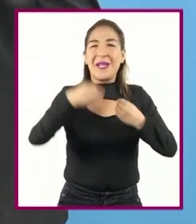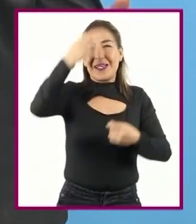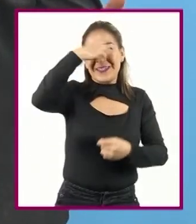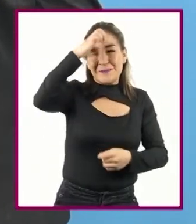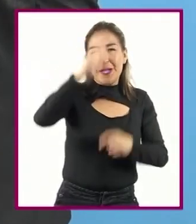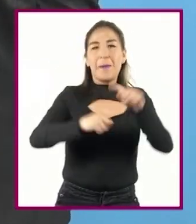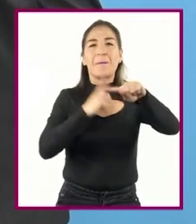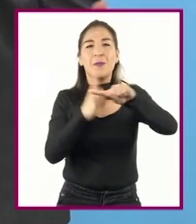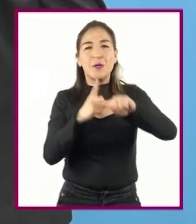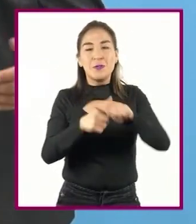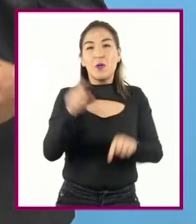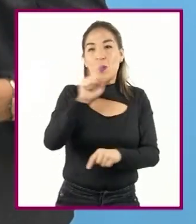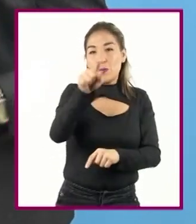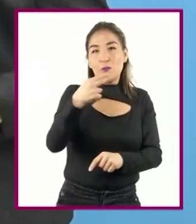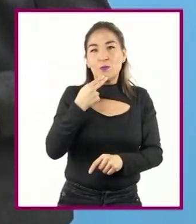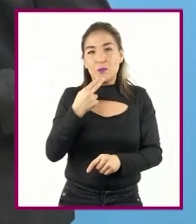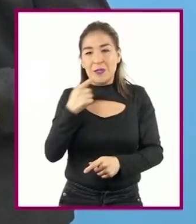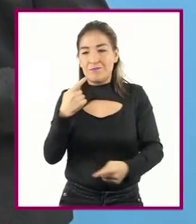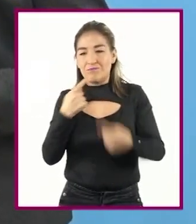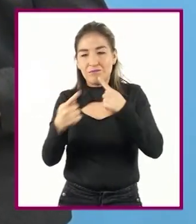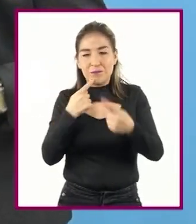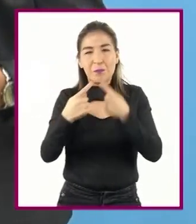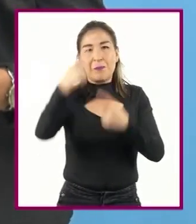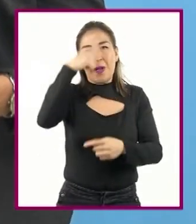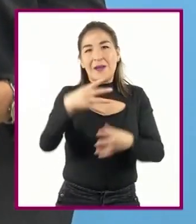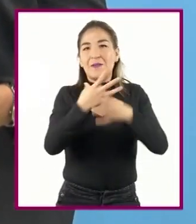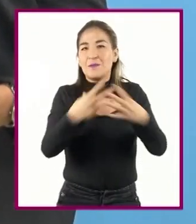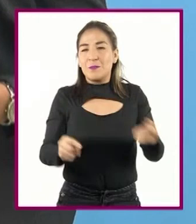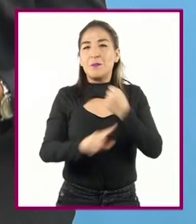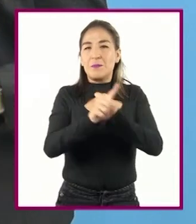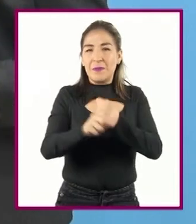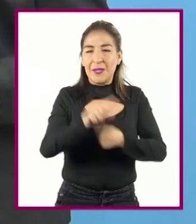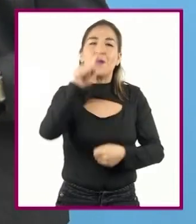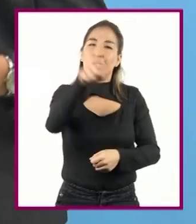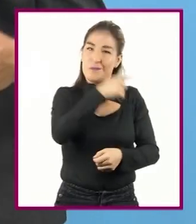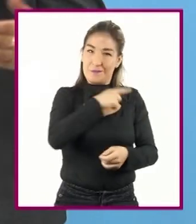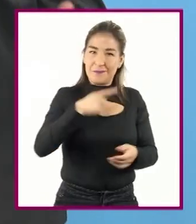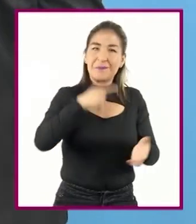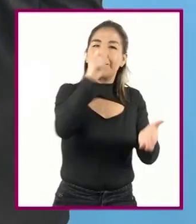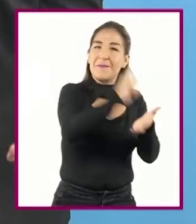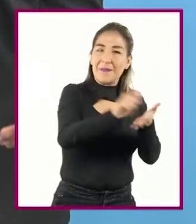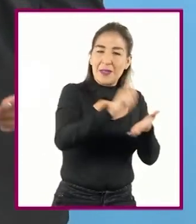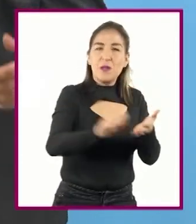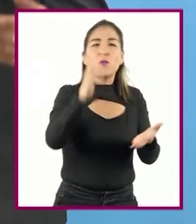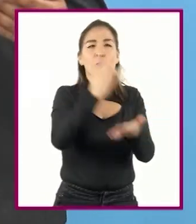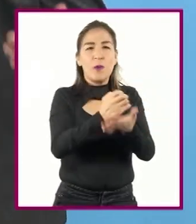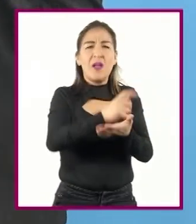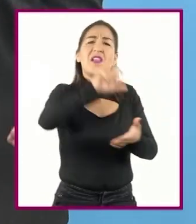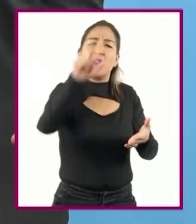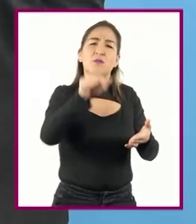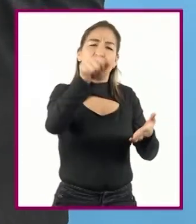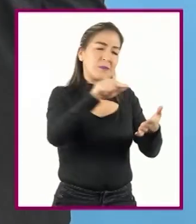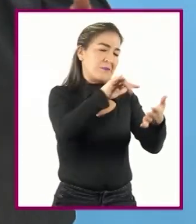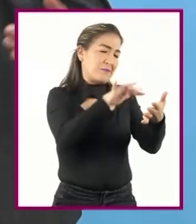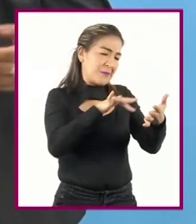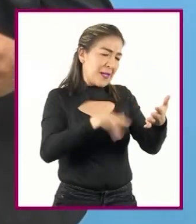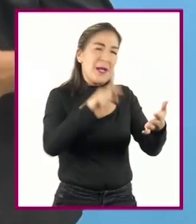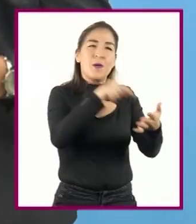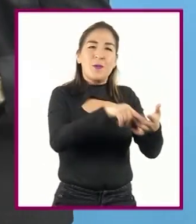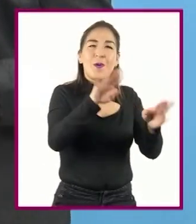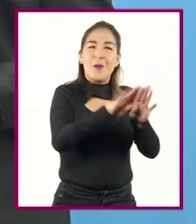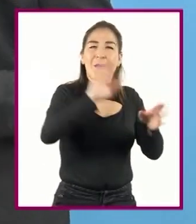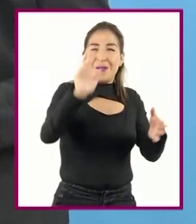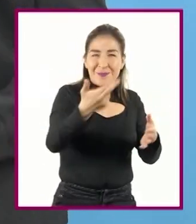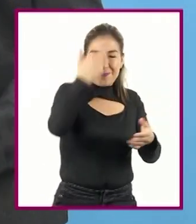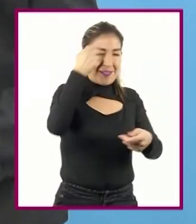al utilizar el diálogo para resolver un conflicto? Escríbanla en su cuaderno y léanla para analizar la